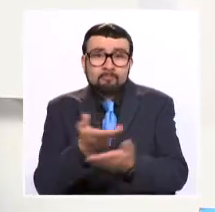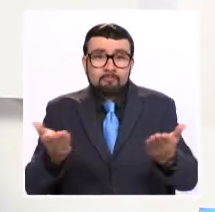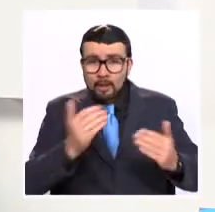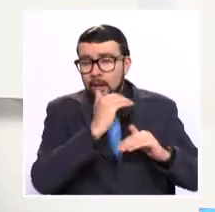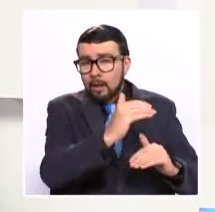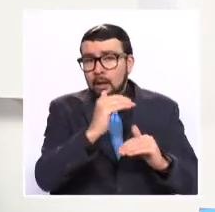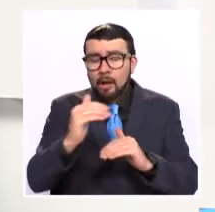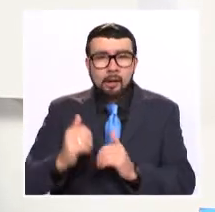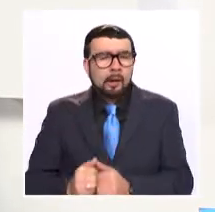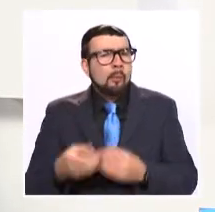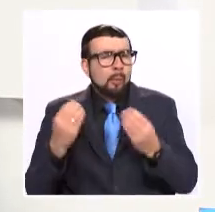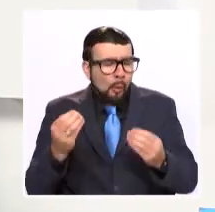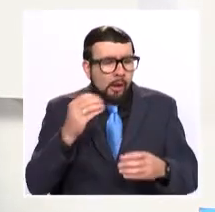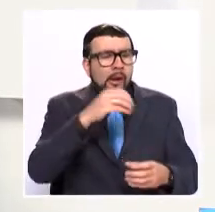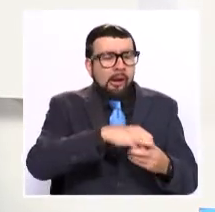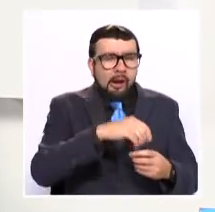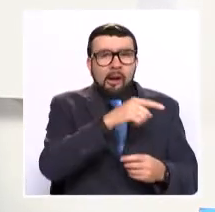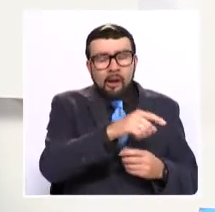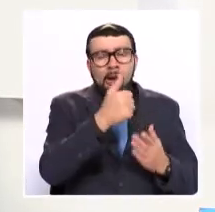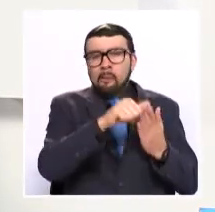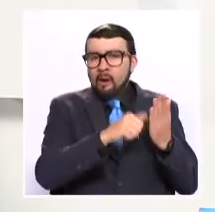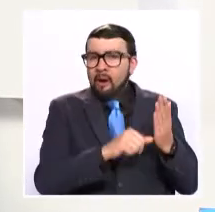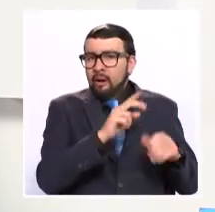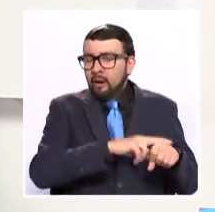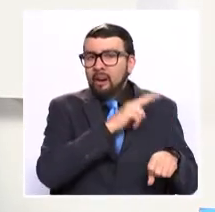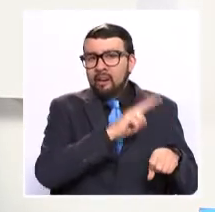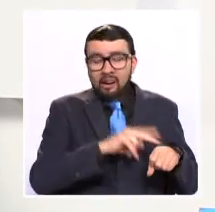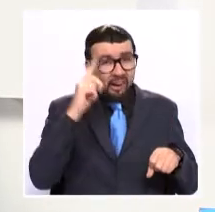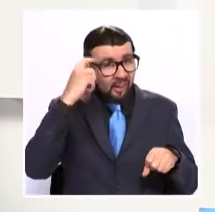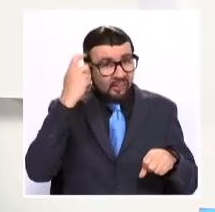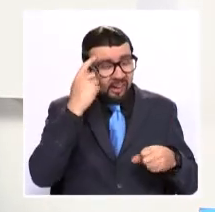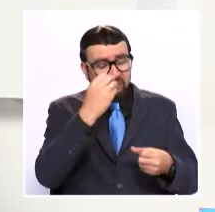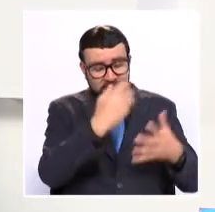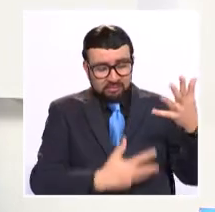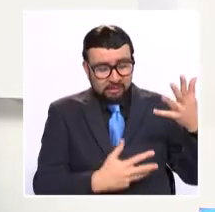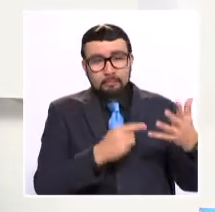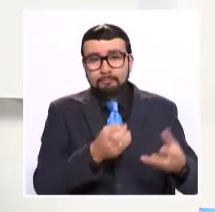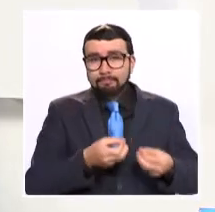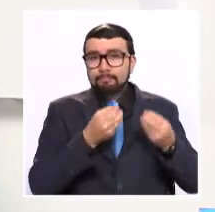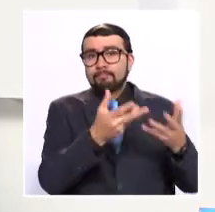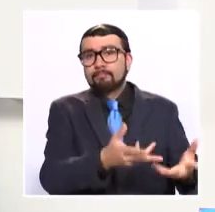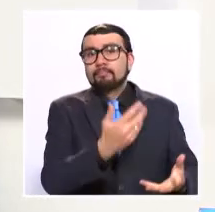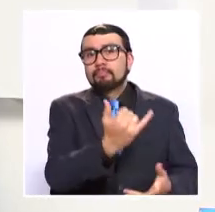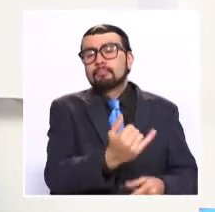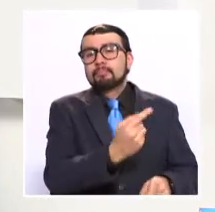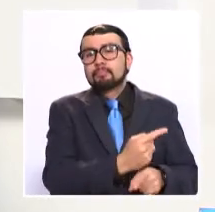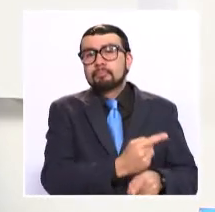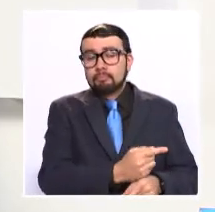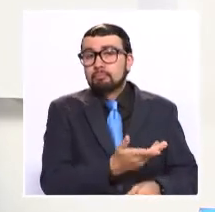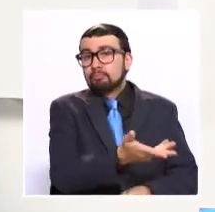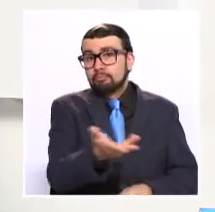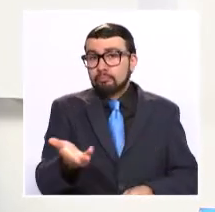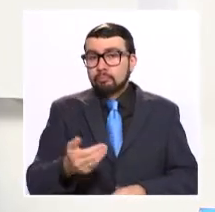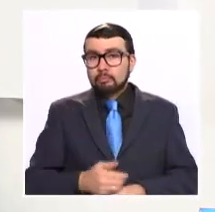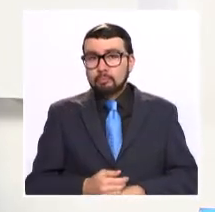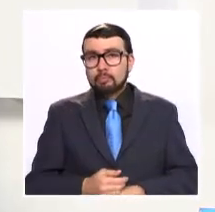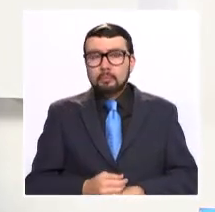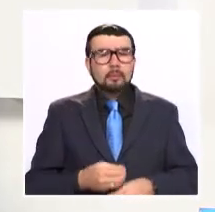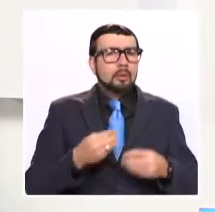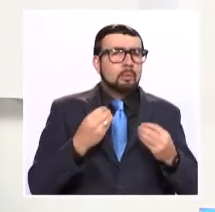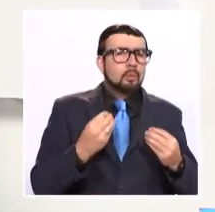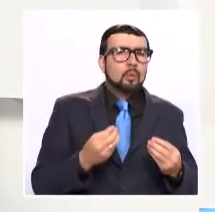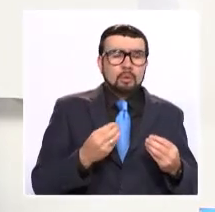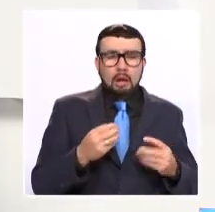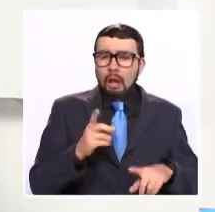de esas están incluidas dentro de los programas de atención o de vacunación de nuestro país y que muchas las que no